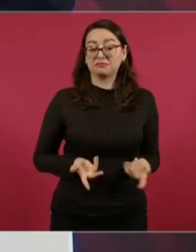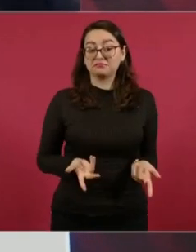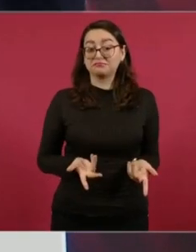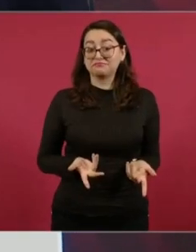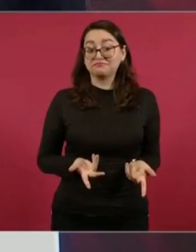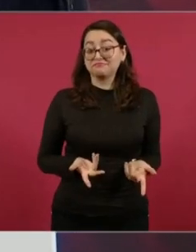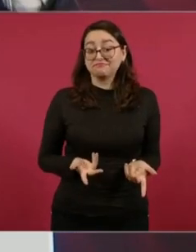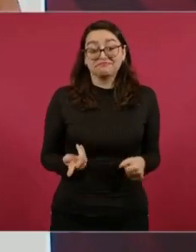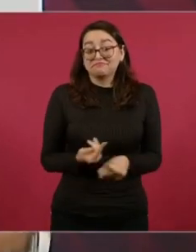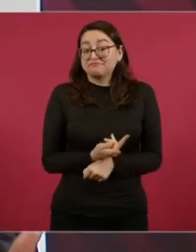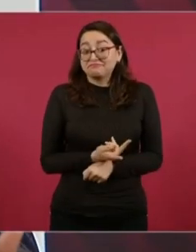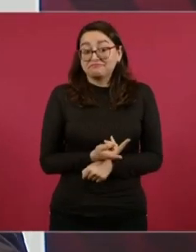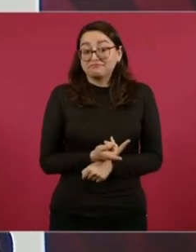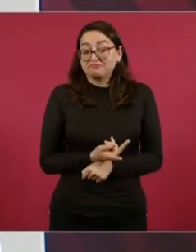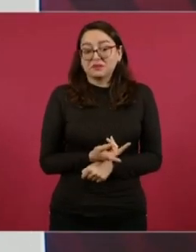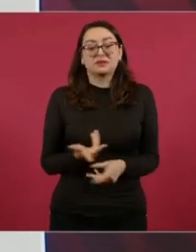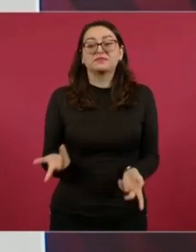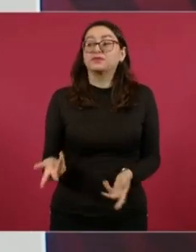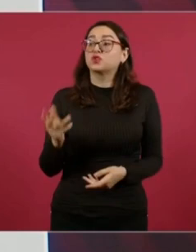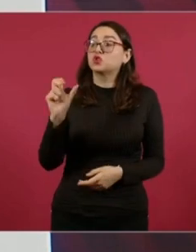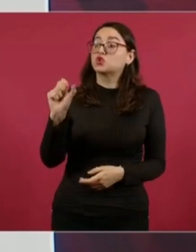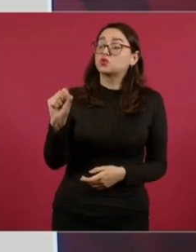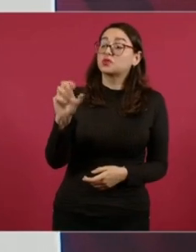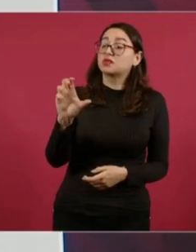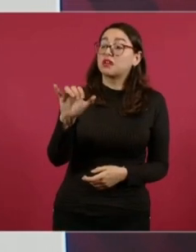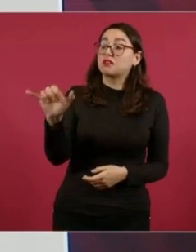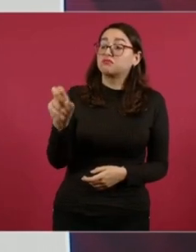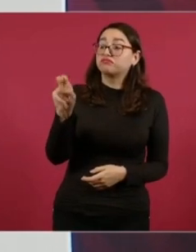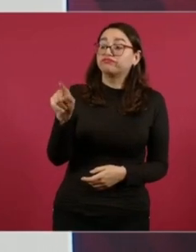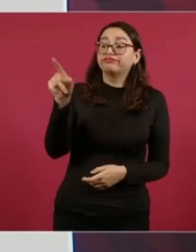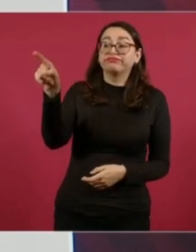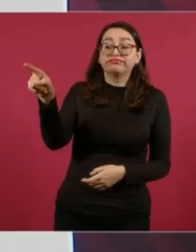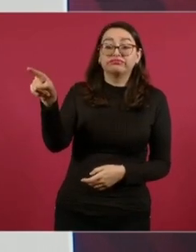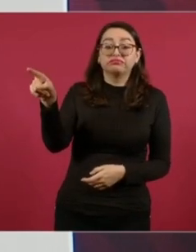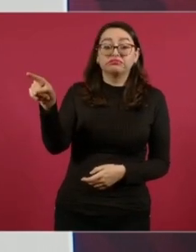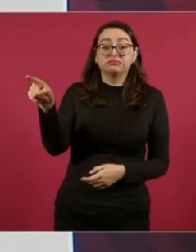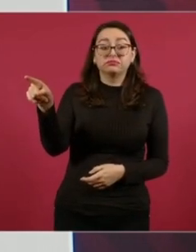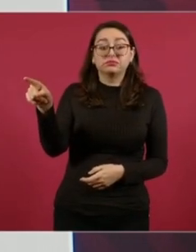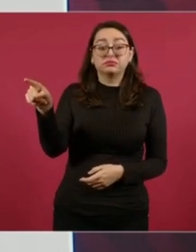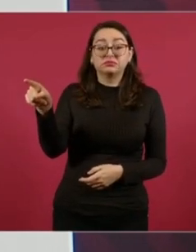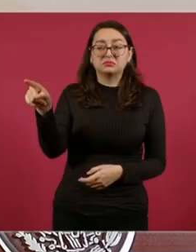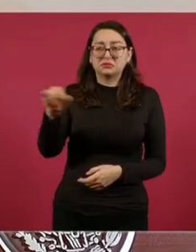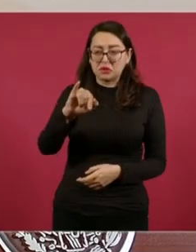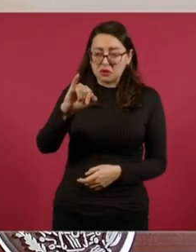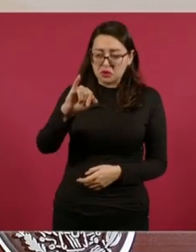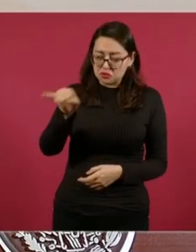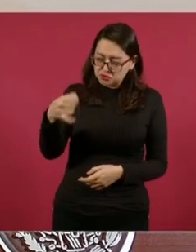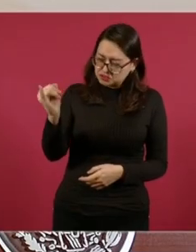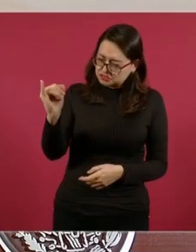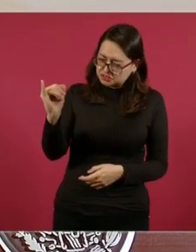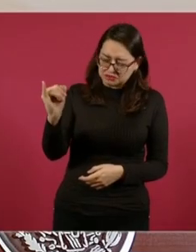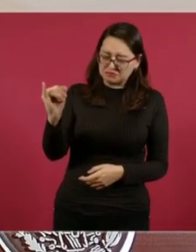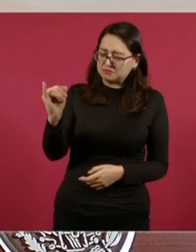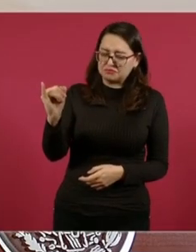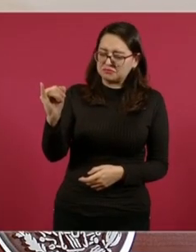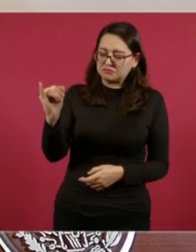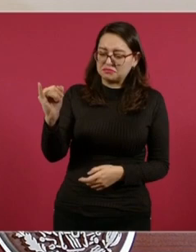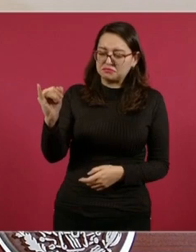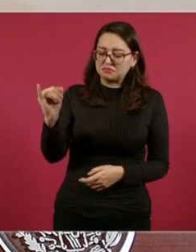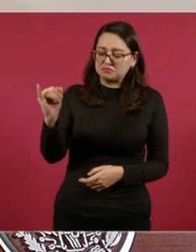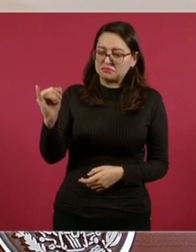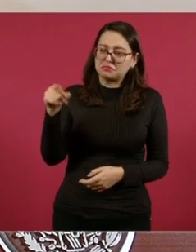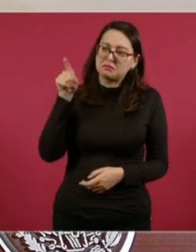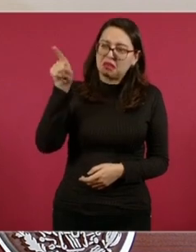y la Suprema Corte del Derecho del Chueco,